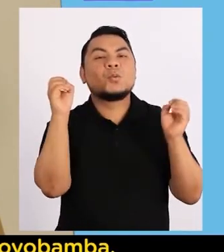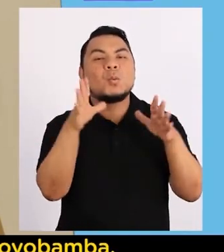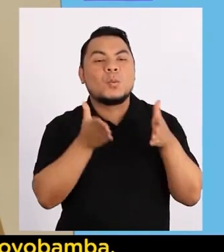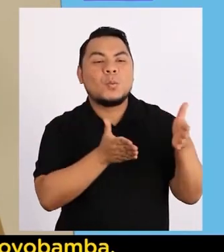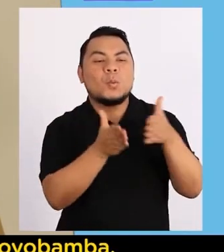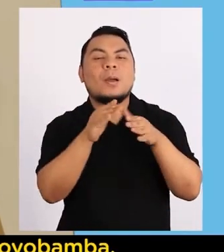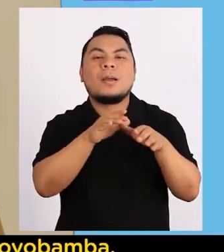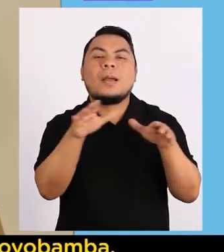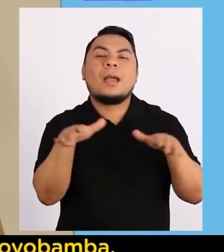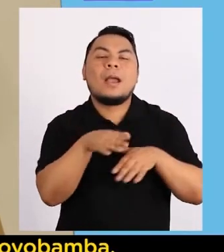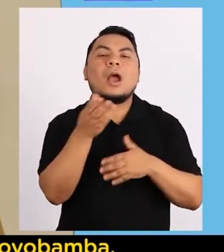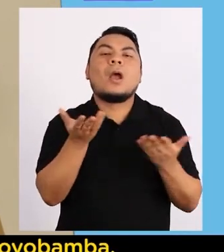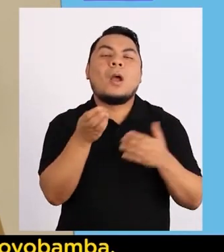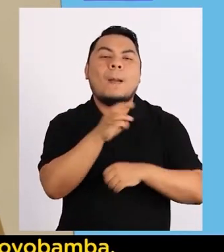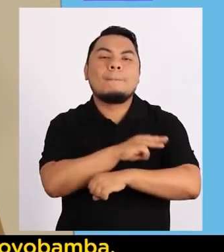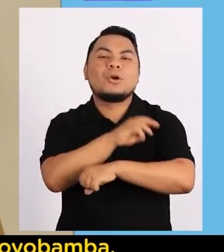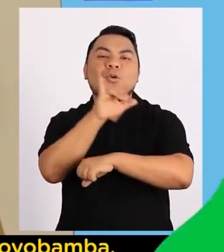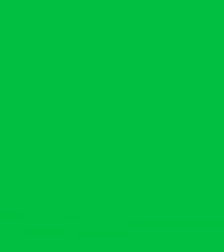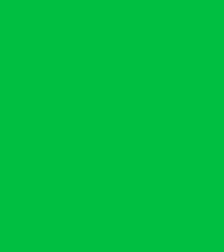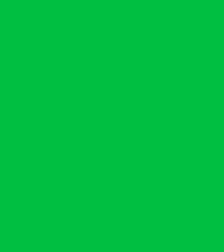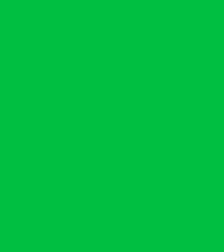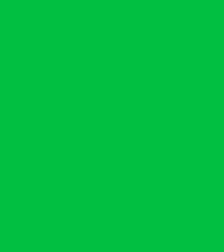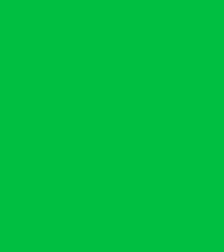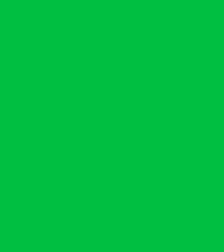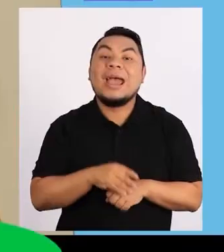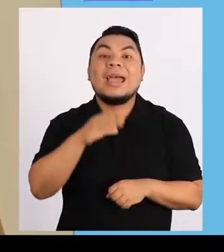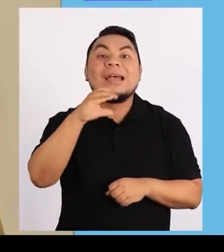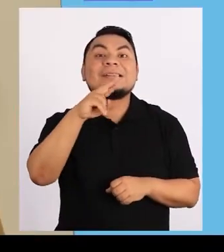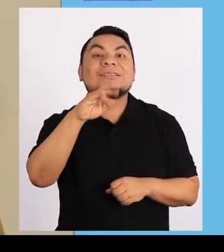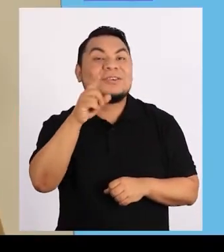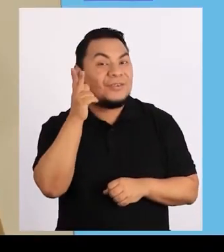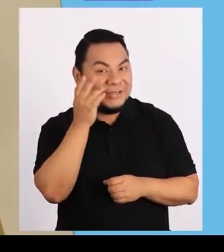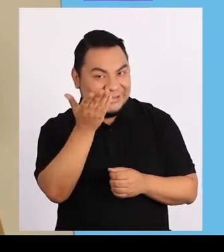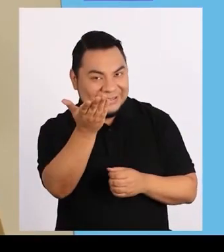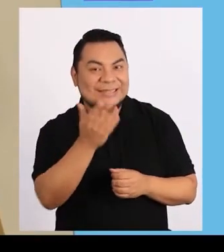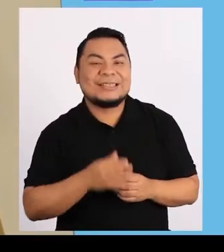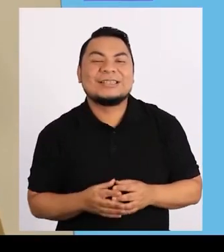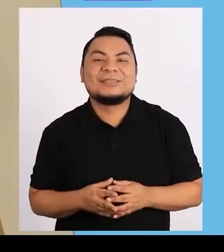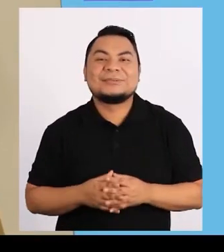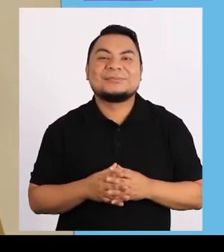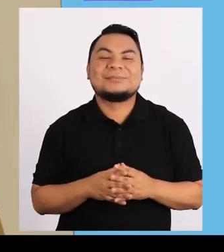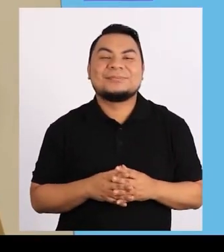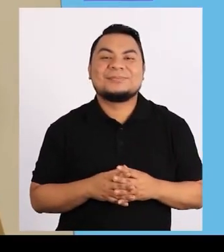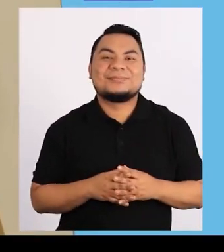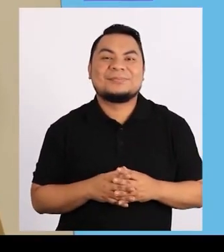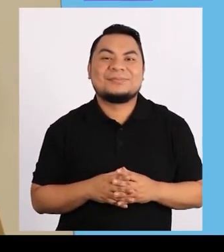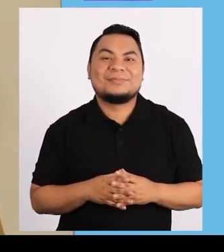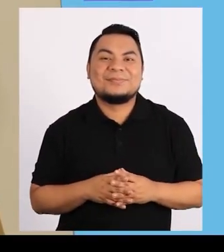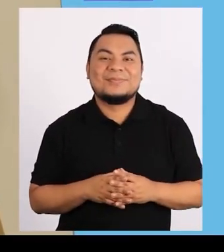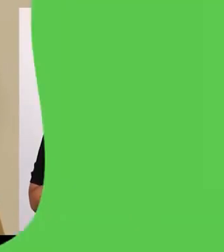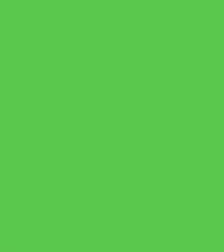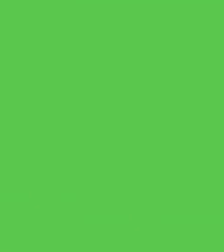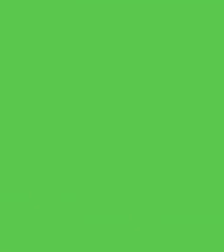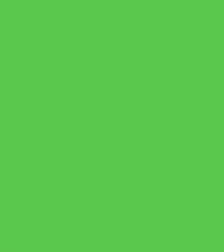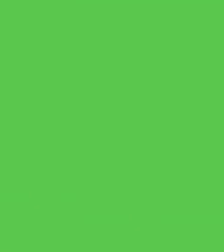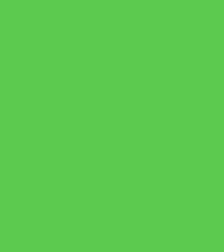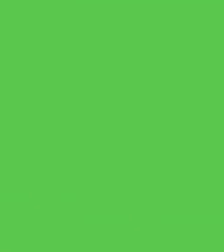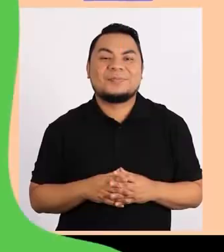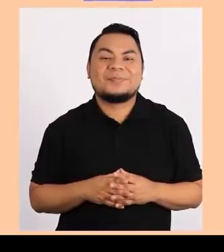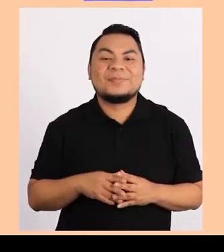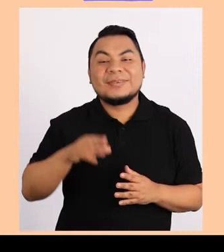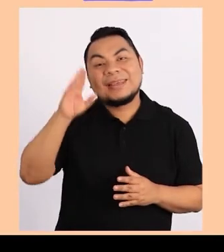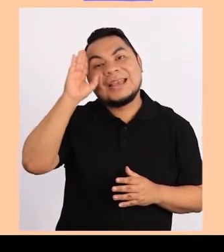una luz en el camino, en Moyobamba. Christopher, te escuchamos.